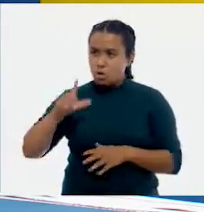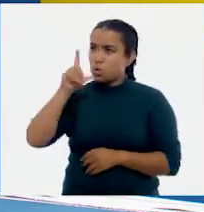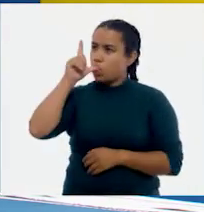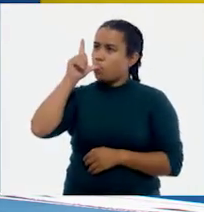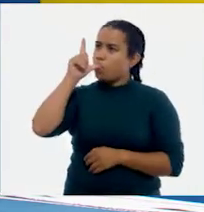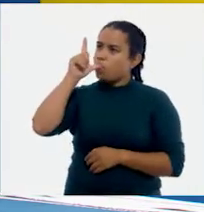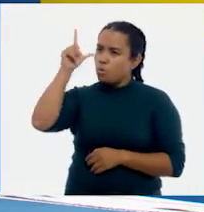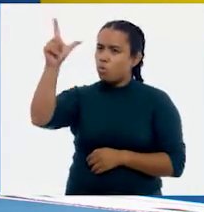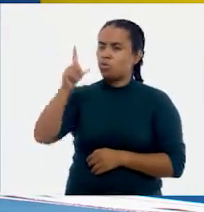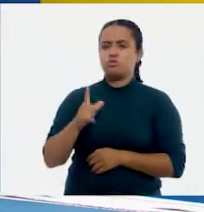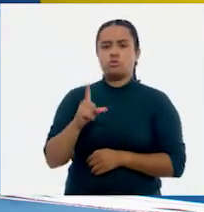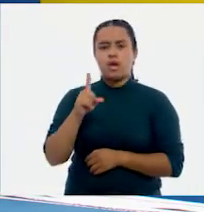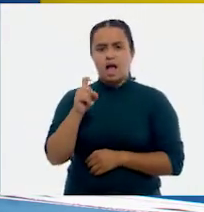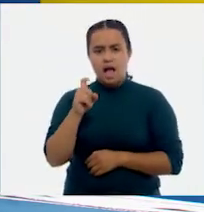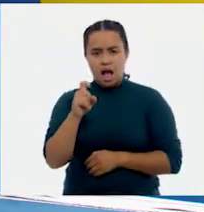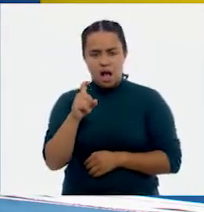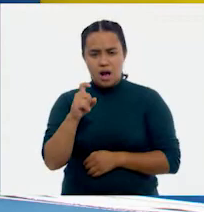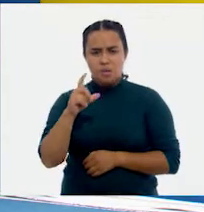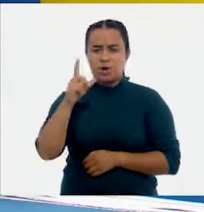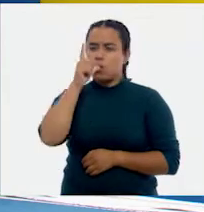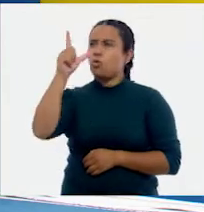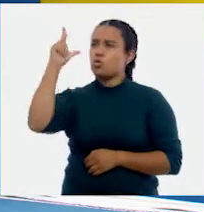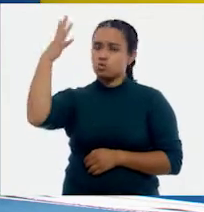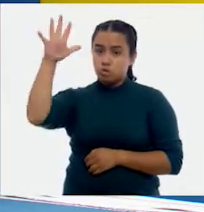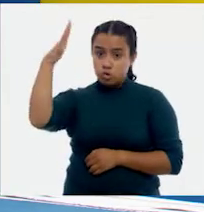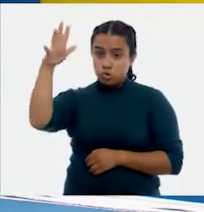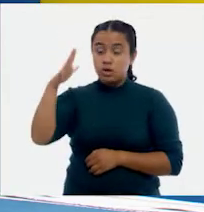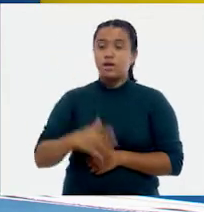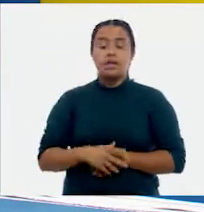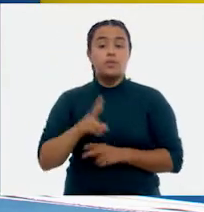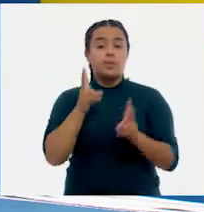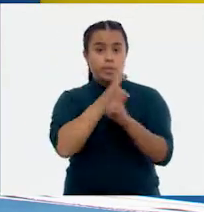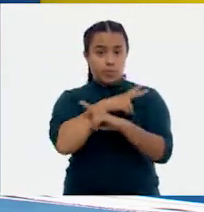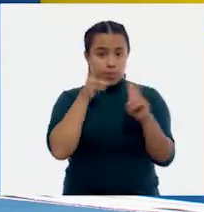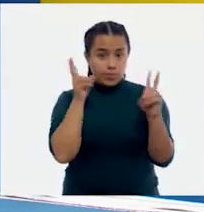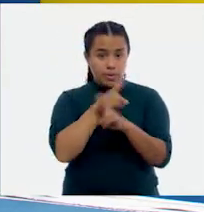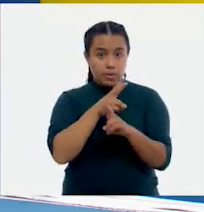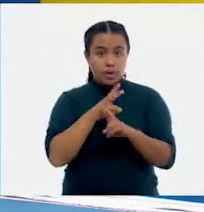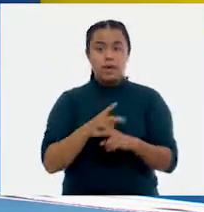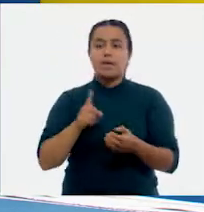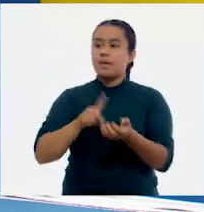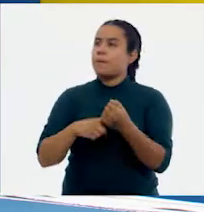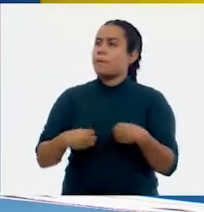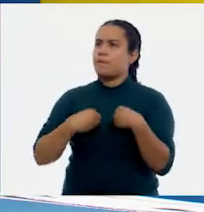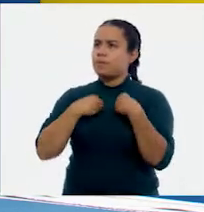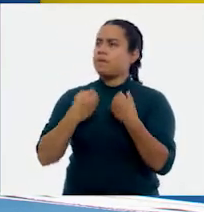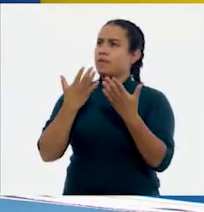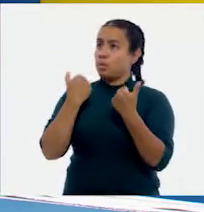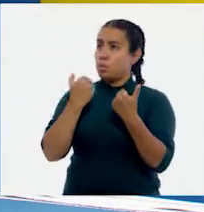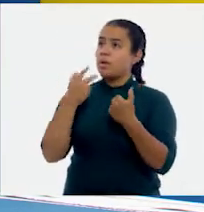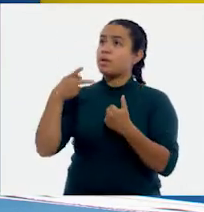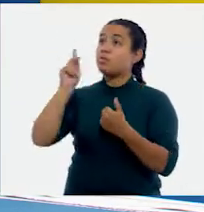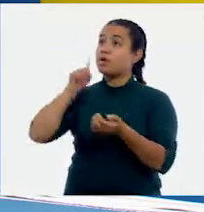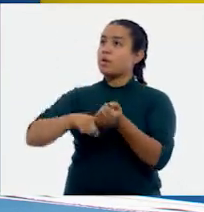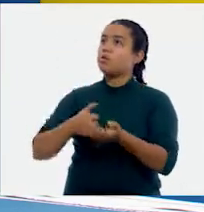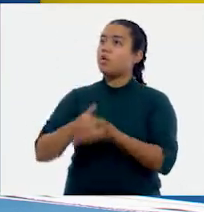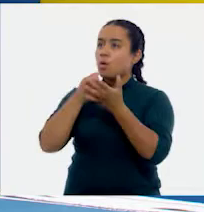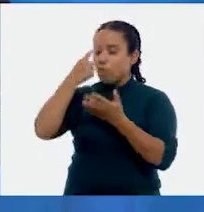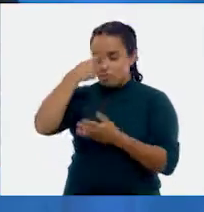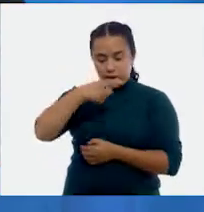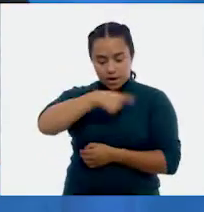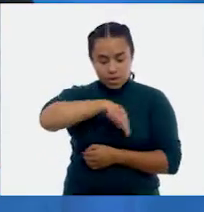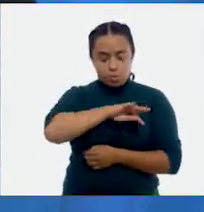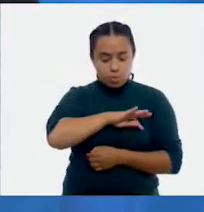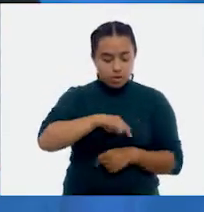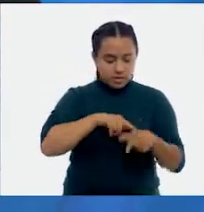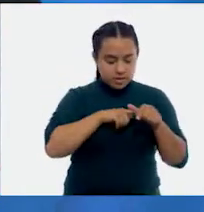solar, el agua, el clima y el aire. Es decir, lo que no tiene vida, pero nos ayuda a vivir.